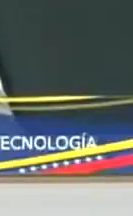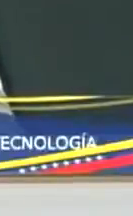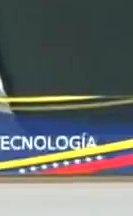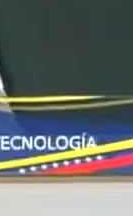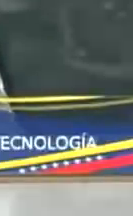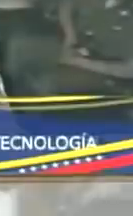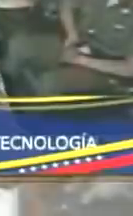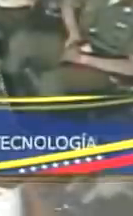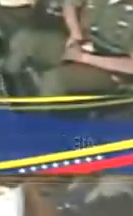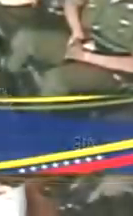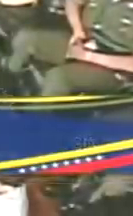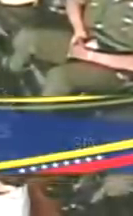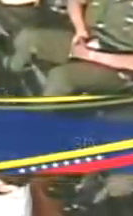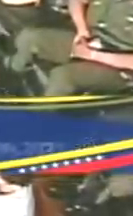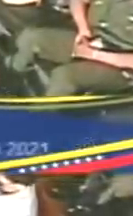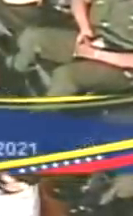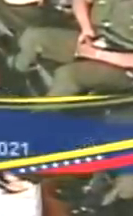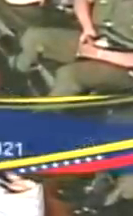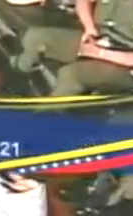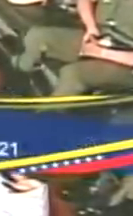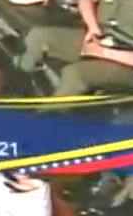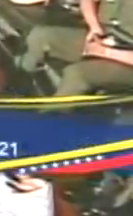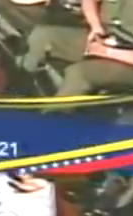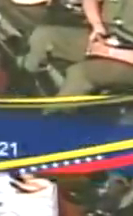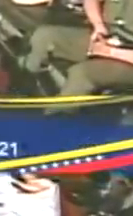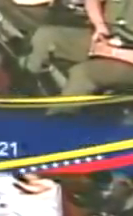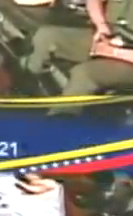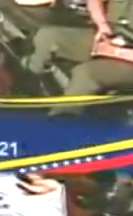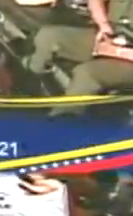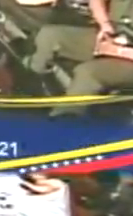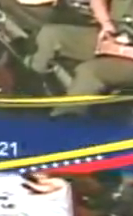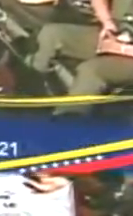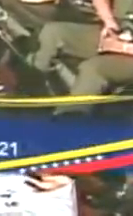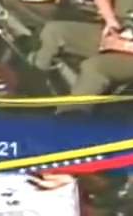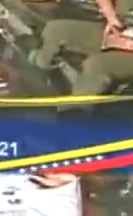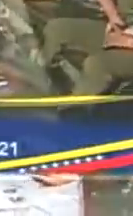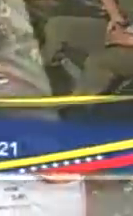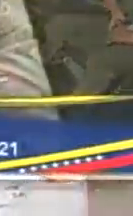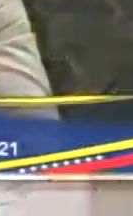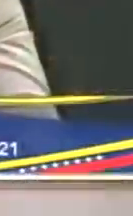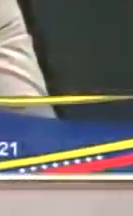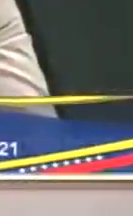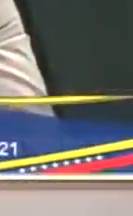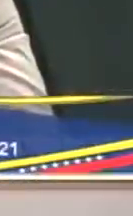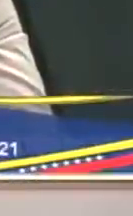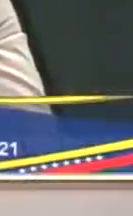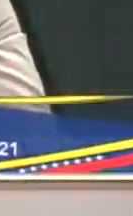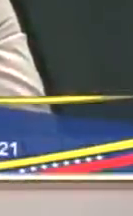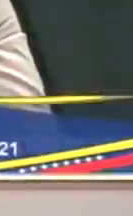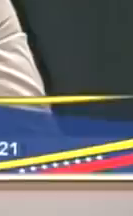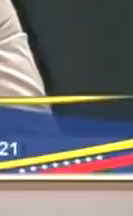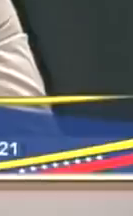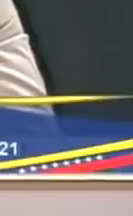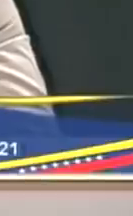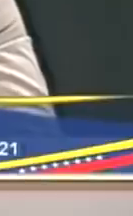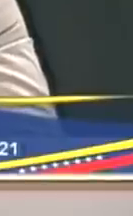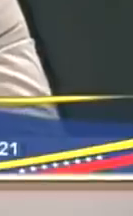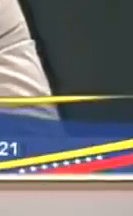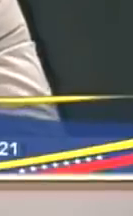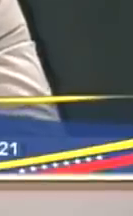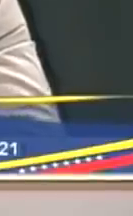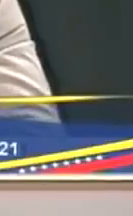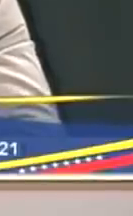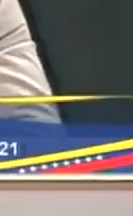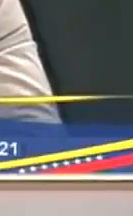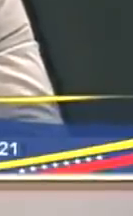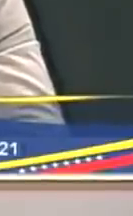ciencia como un arte, la ciencia como un querer hacer y transformar la realidad. pero sobre todo para reconocer el trabajo de cada uno